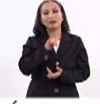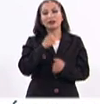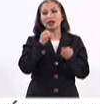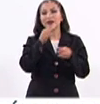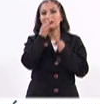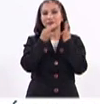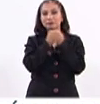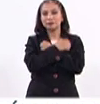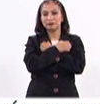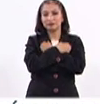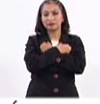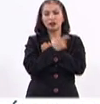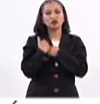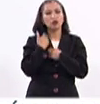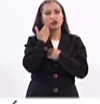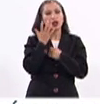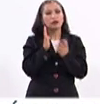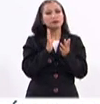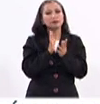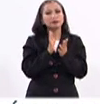Agencia Informativa de Educación. Me gustaría